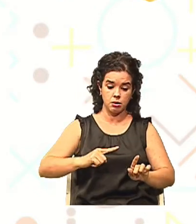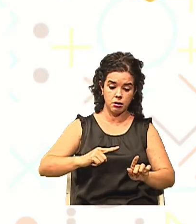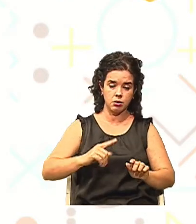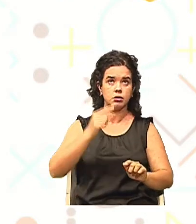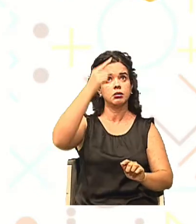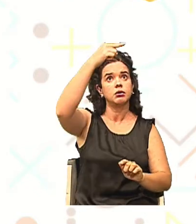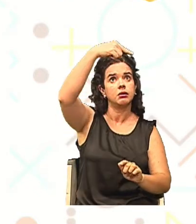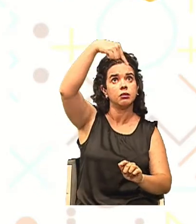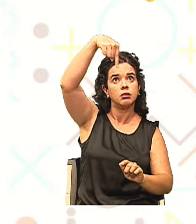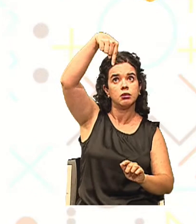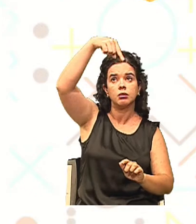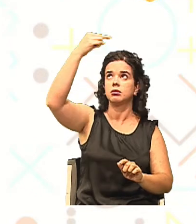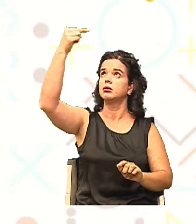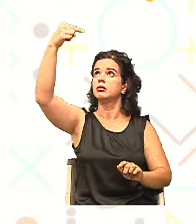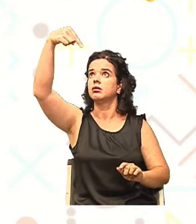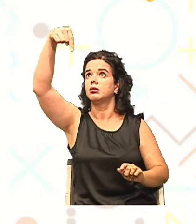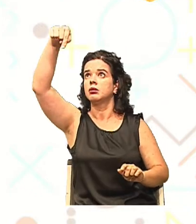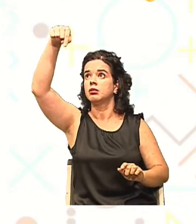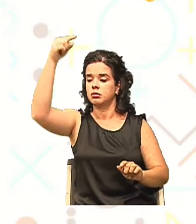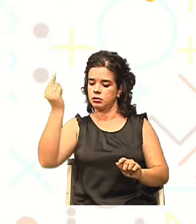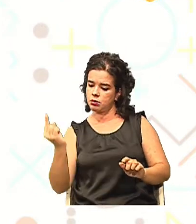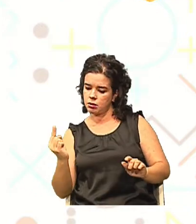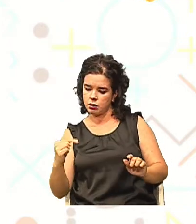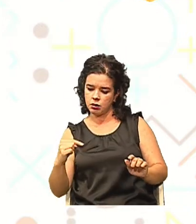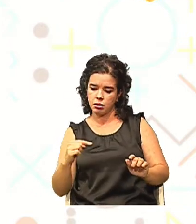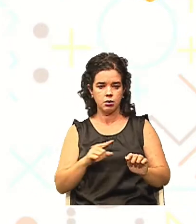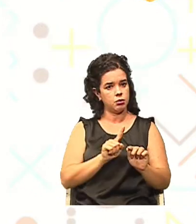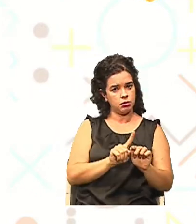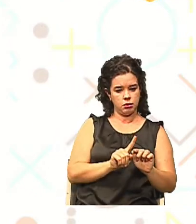lados mide 90 grados.